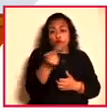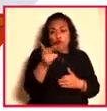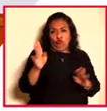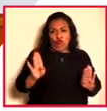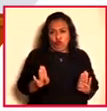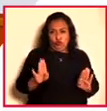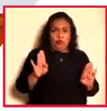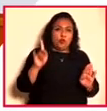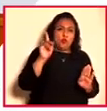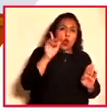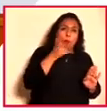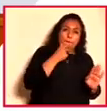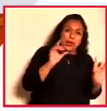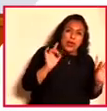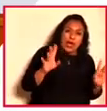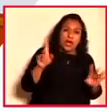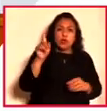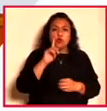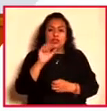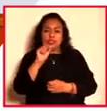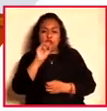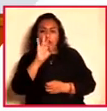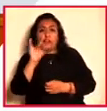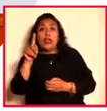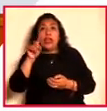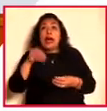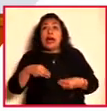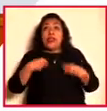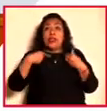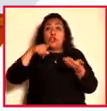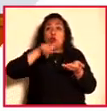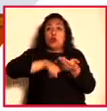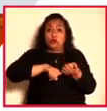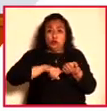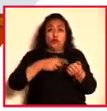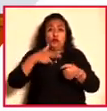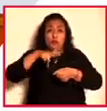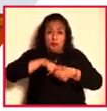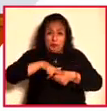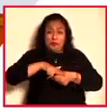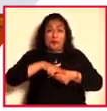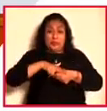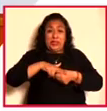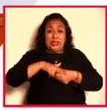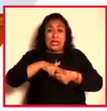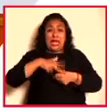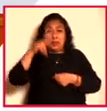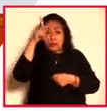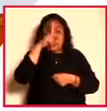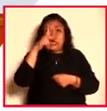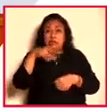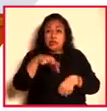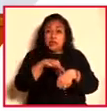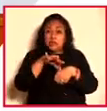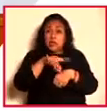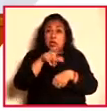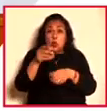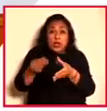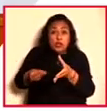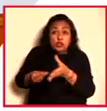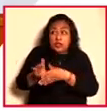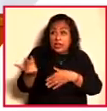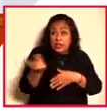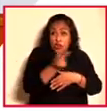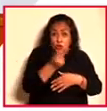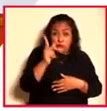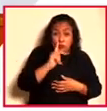Sofía, viven dentro del hospital psiquiátrico y cuando salen estas personas, ¿a qué